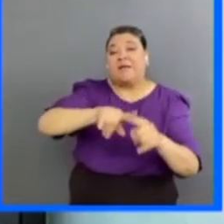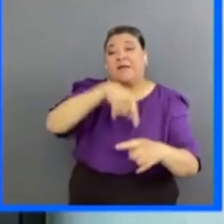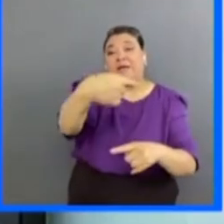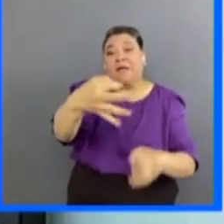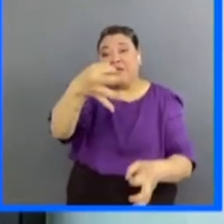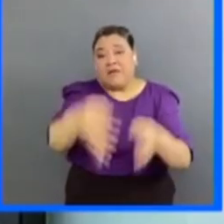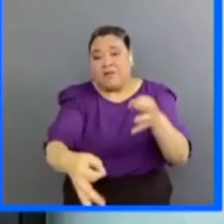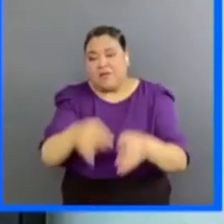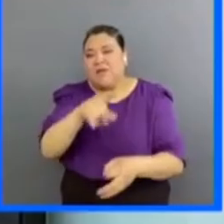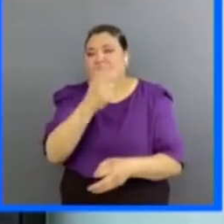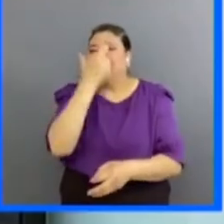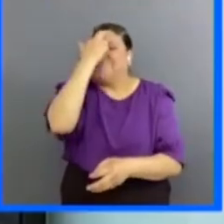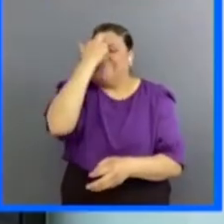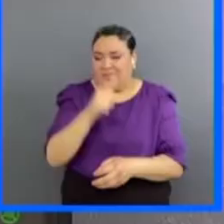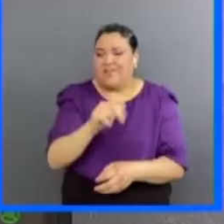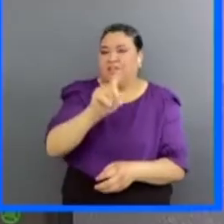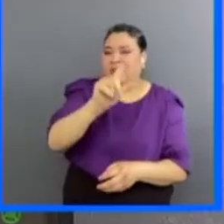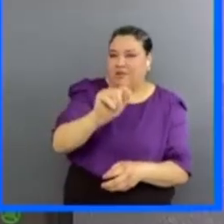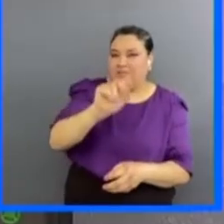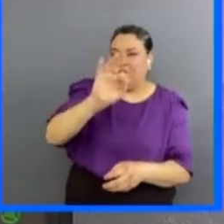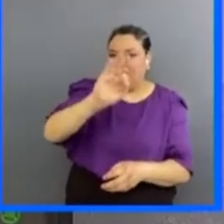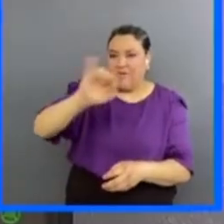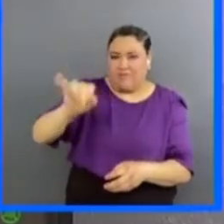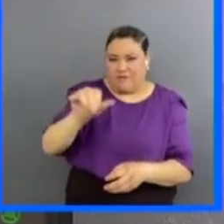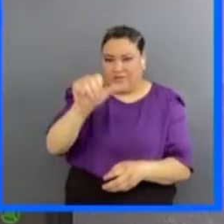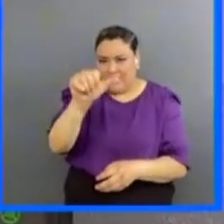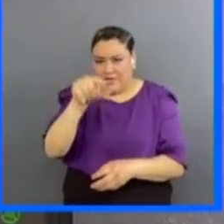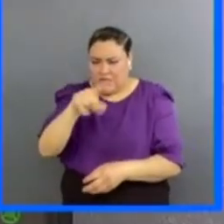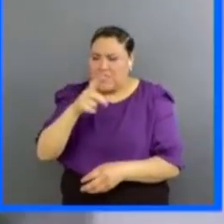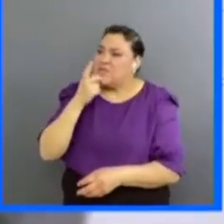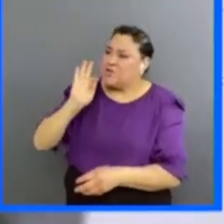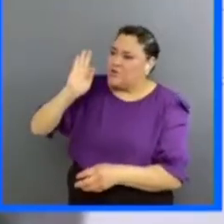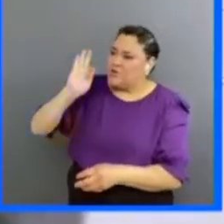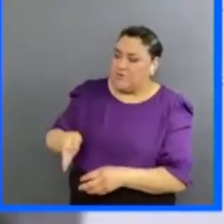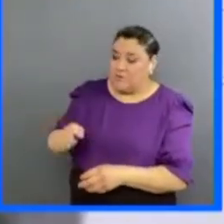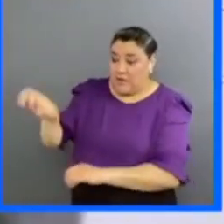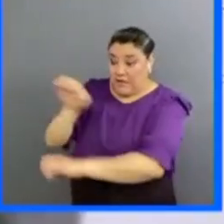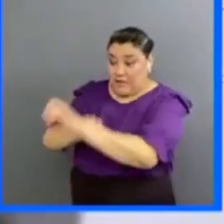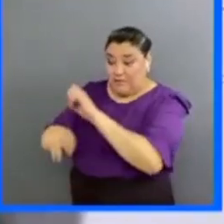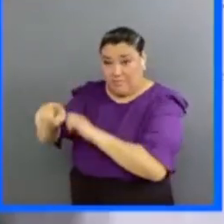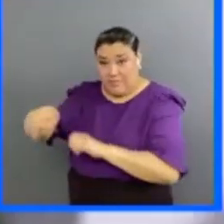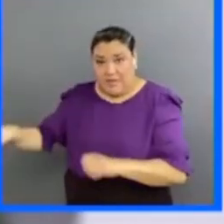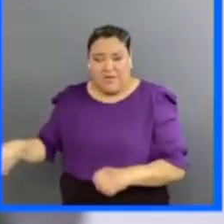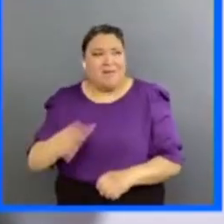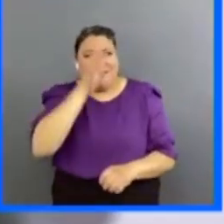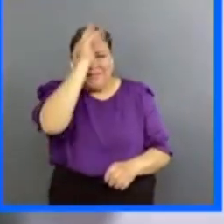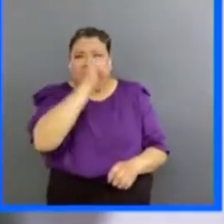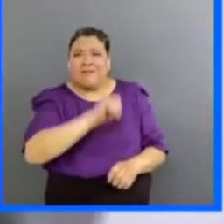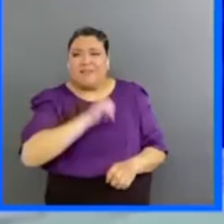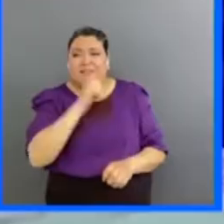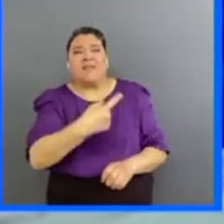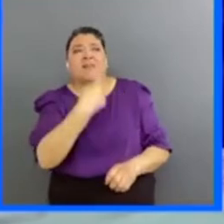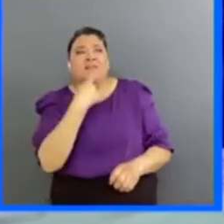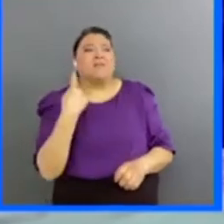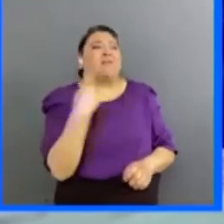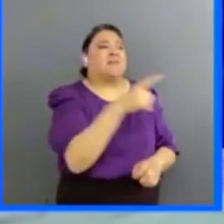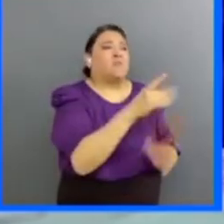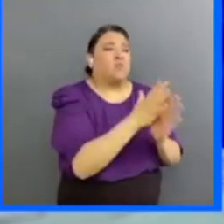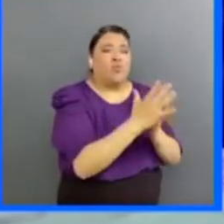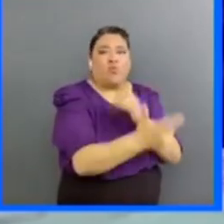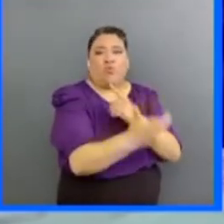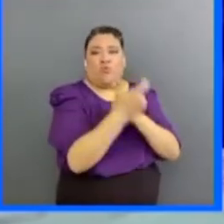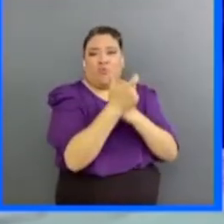Tribunal Federal de Justicia Administrativa. Las empresas promovieron amparos directos contra las resoluciones que confirmaron